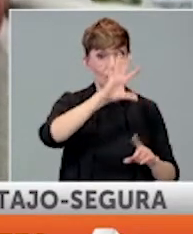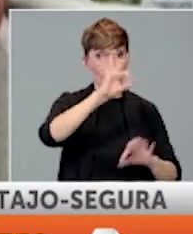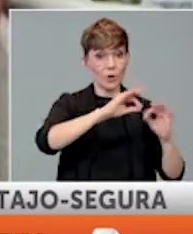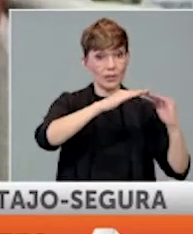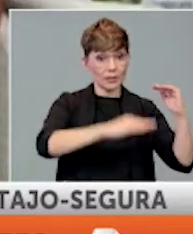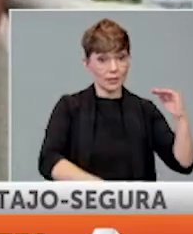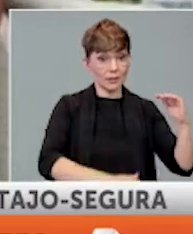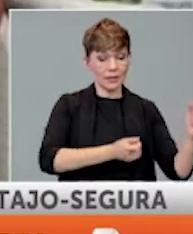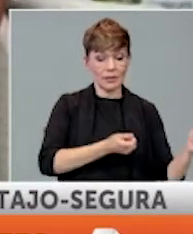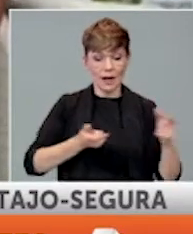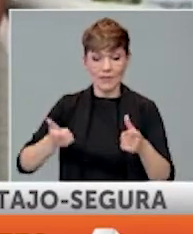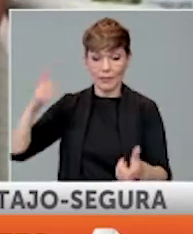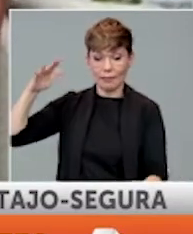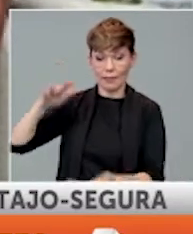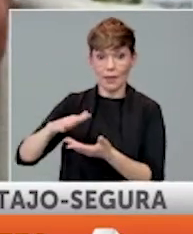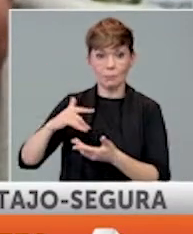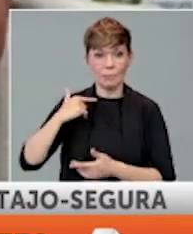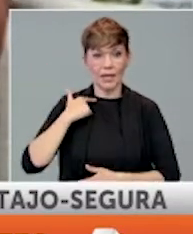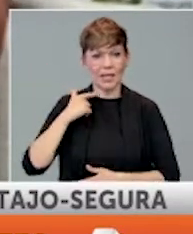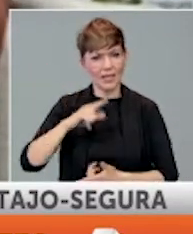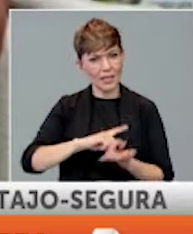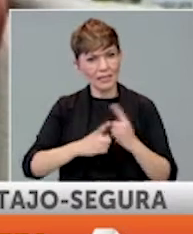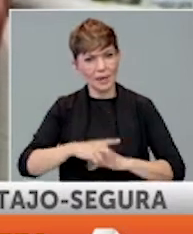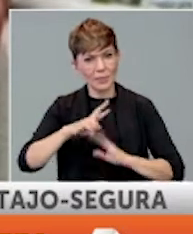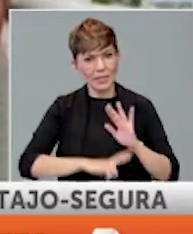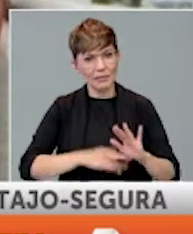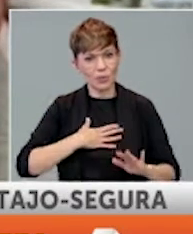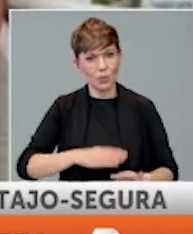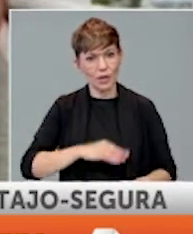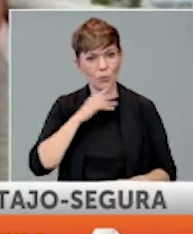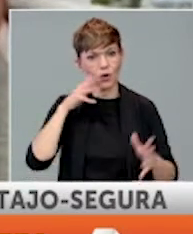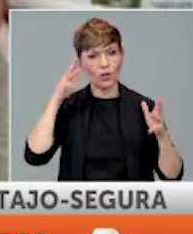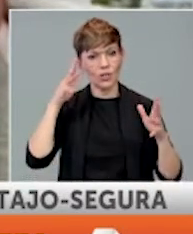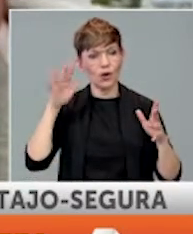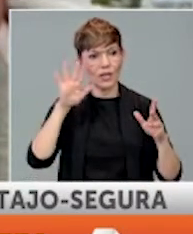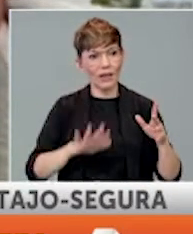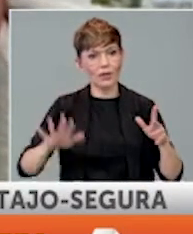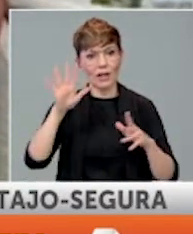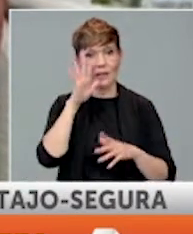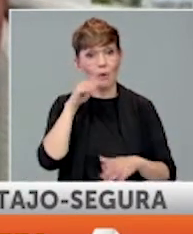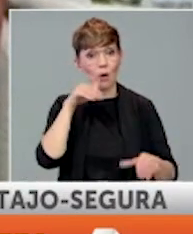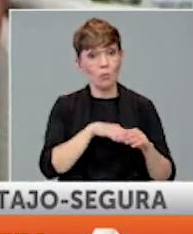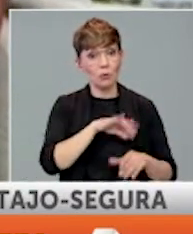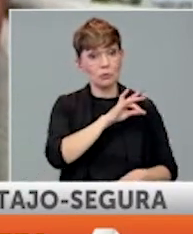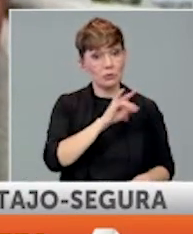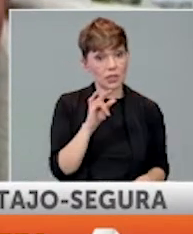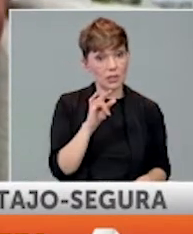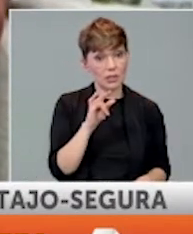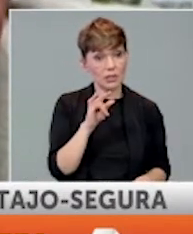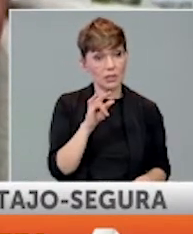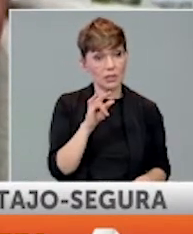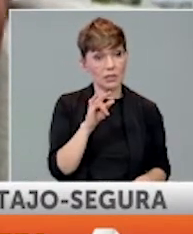alguna manera de evitar este cambio de las reglas? Porque el Consejo Nacional del Agua ha votado a favor de este cambio. Son 96